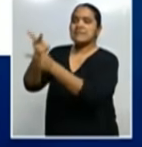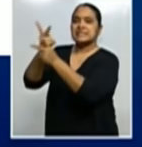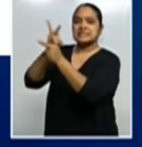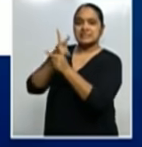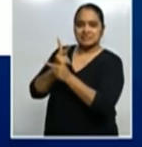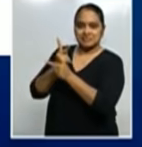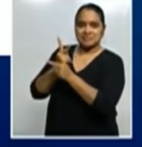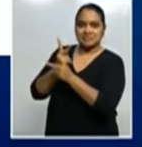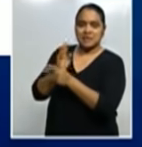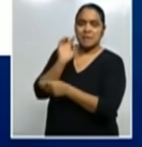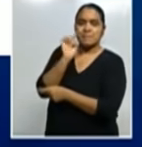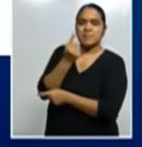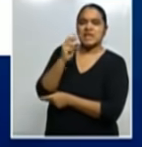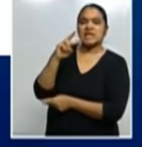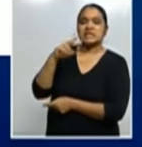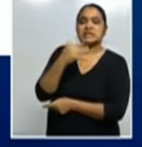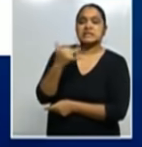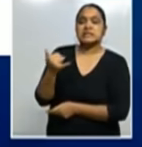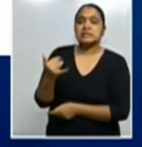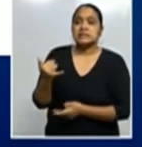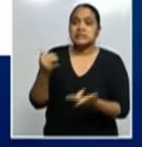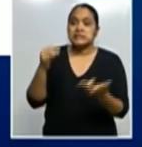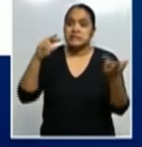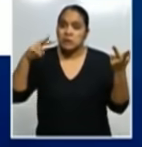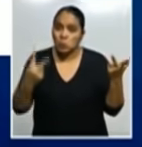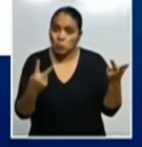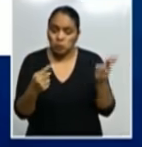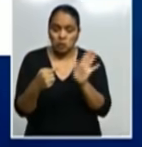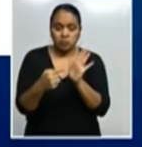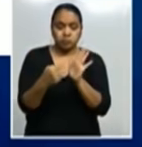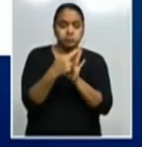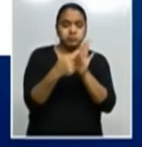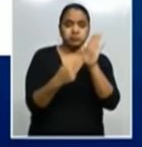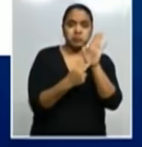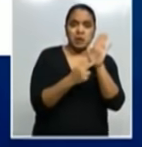Entre la primera y segunda paquete de medidas se han liberado alrededor de